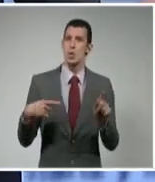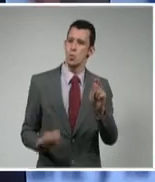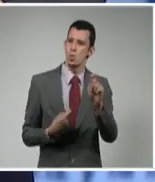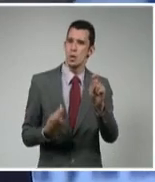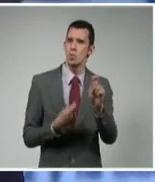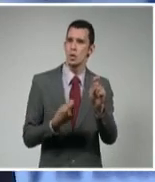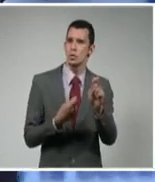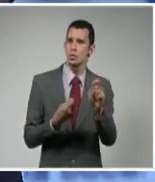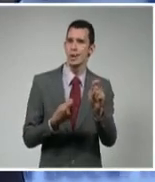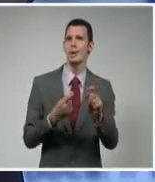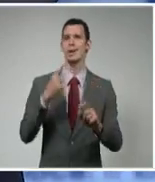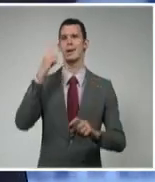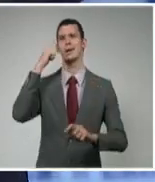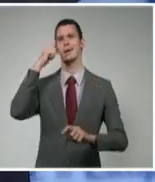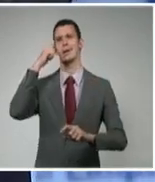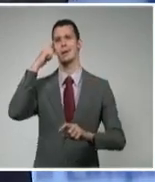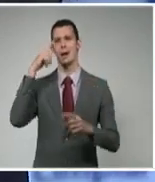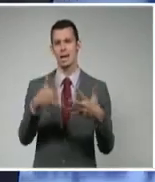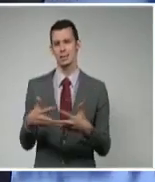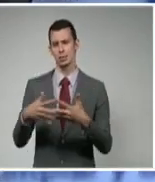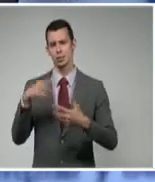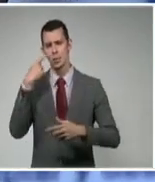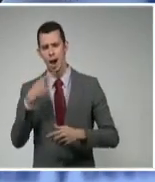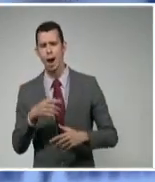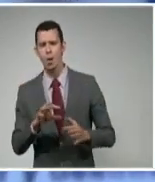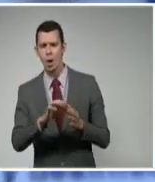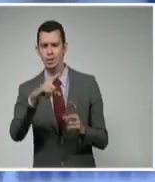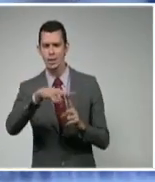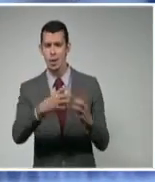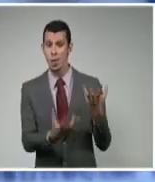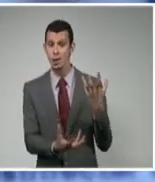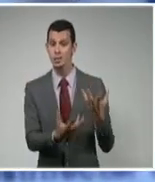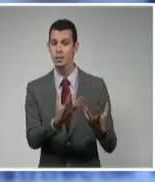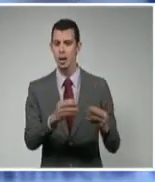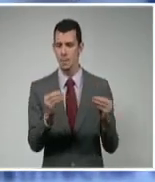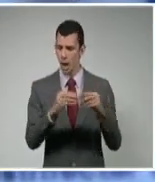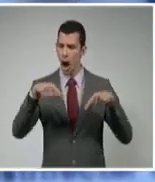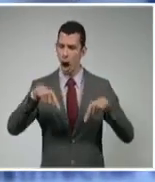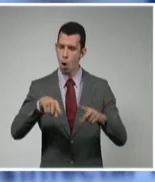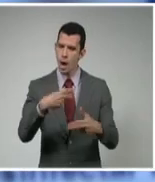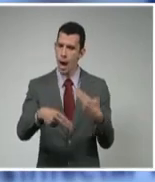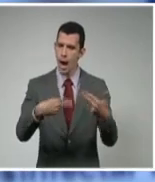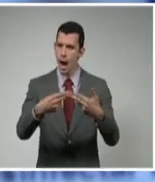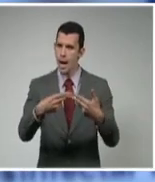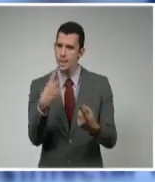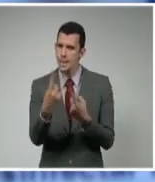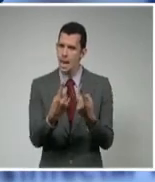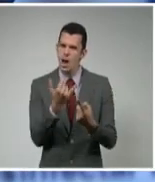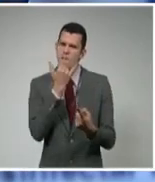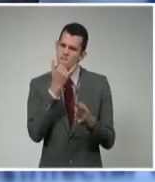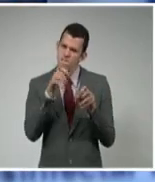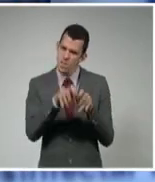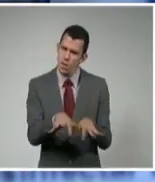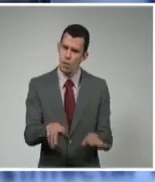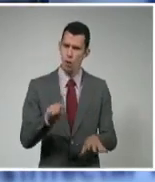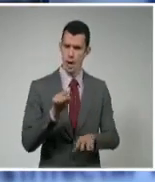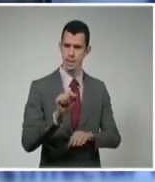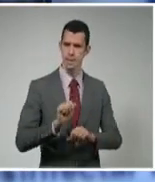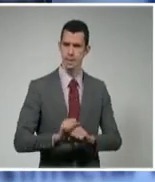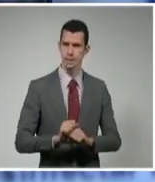bienhechores pretendían aportar su granito de arena. Sería por la felicidad de ustedes, guantanameros,